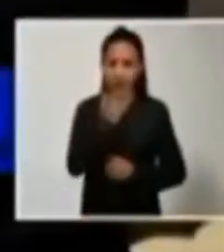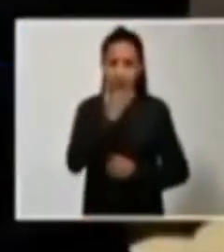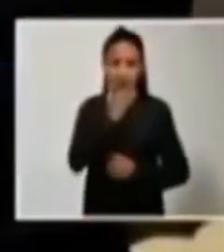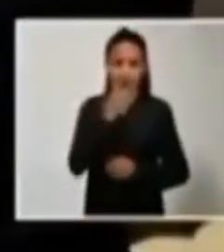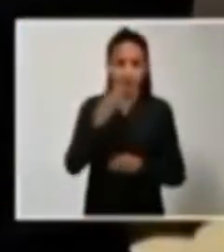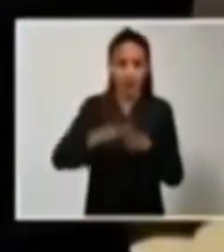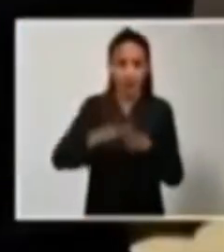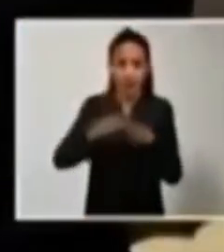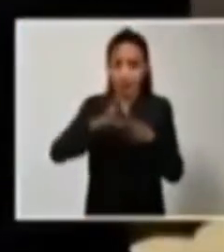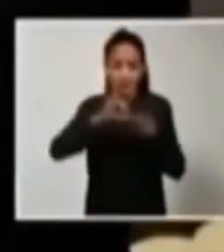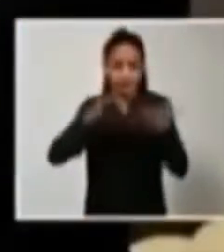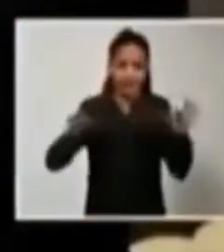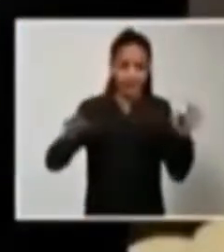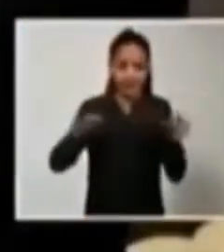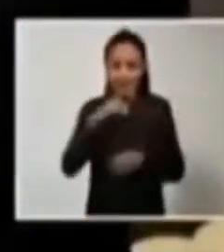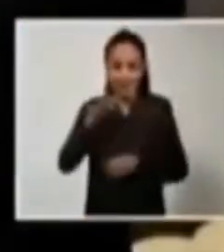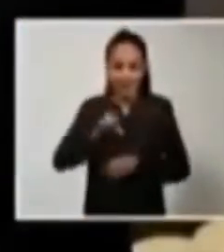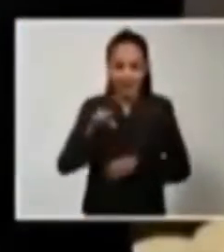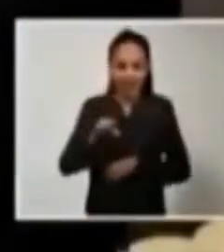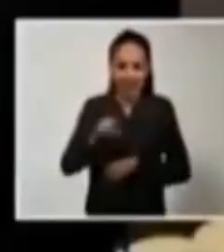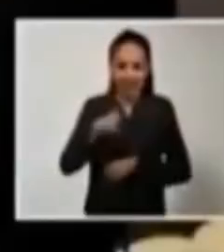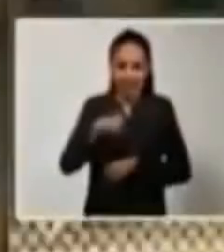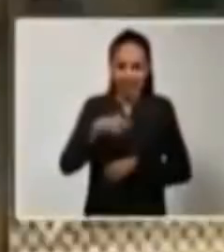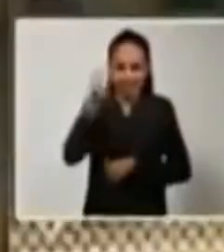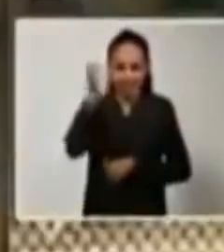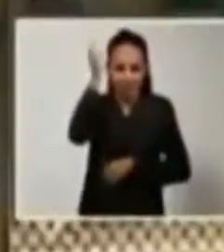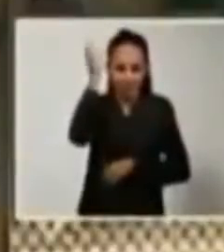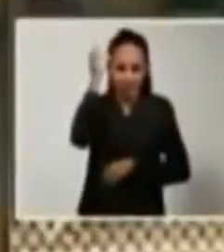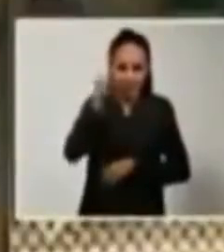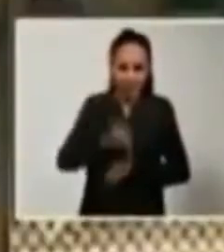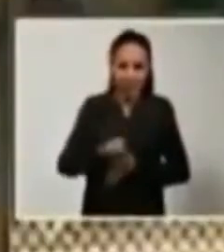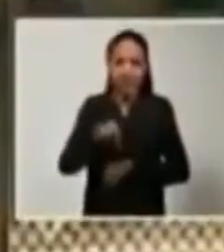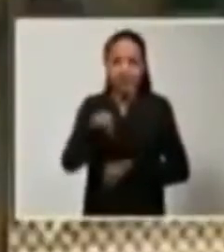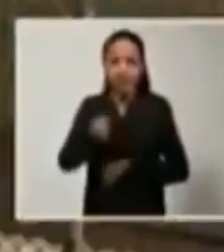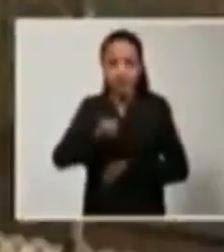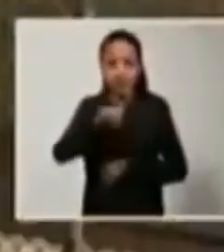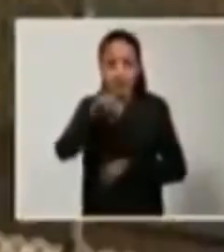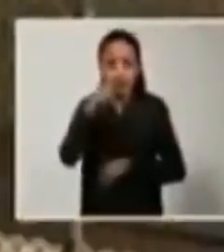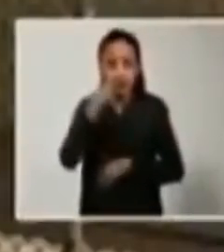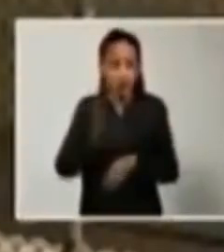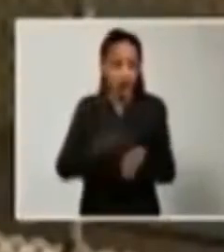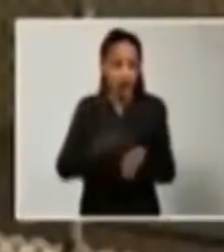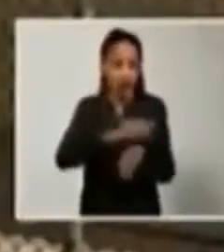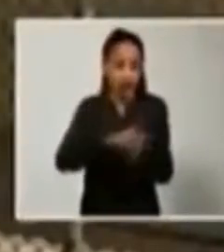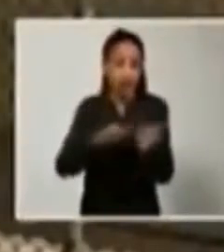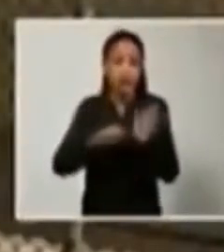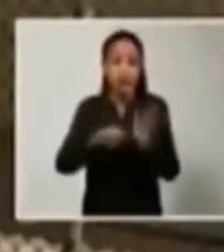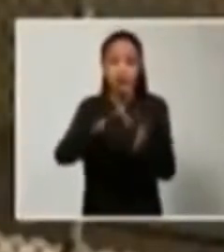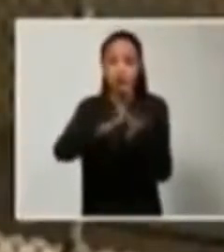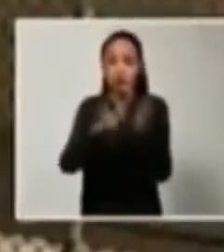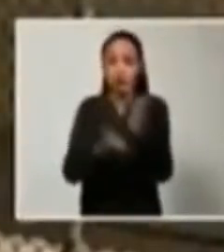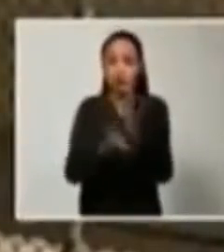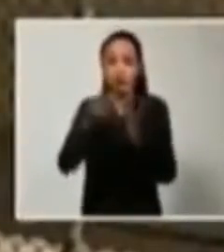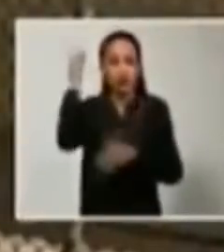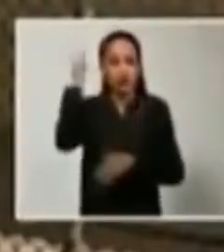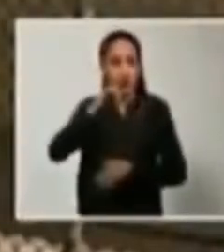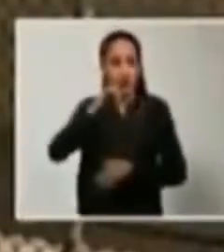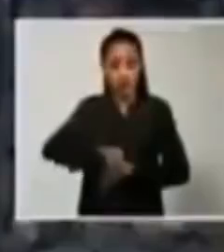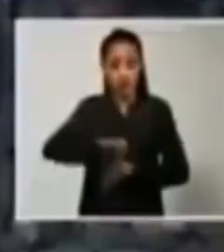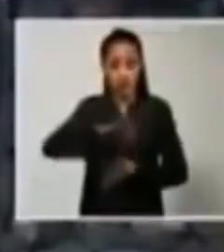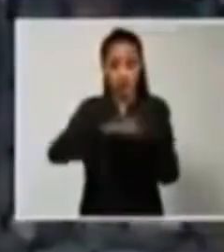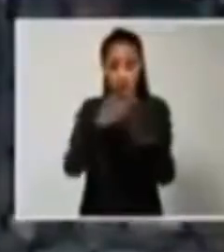Estos congresistas estadounidenses saben, mucho antes de presentar el proyecto, que una propuesta de este tipo